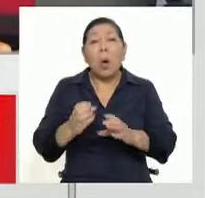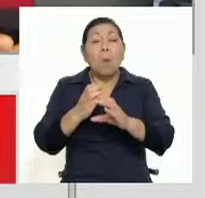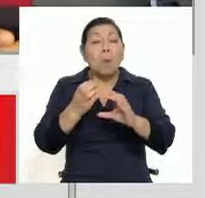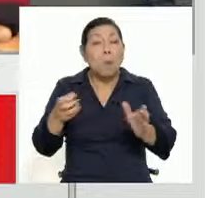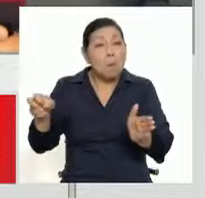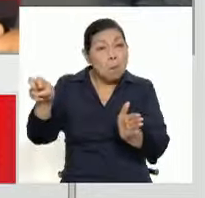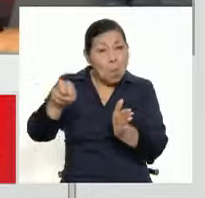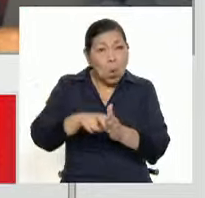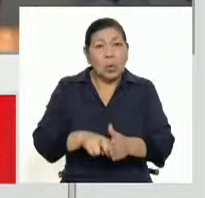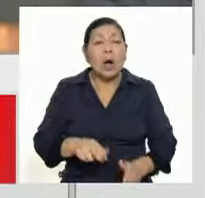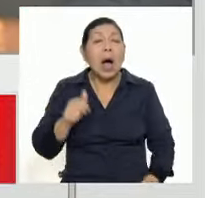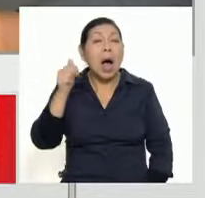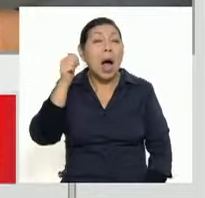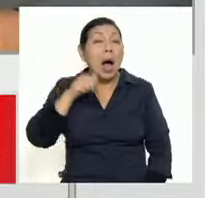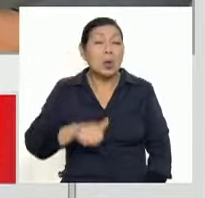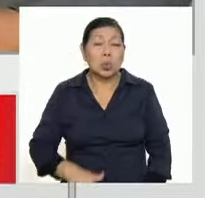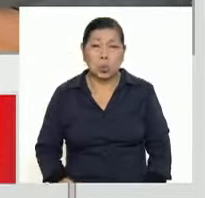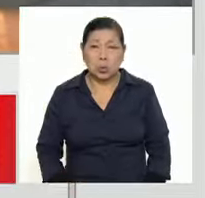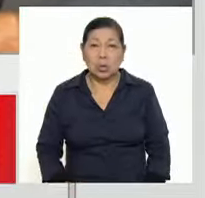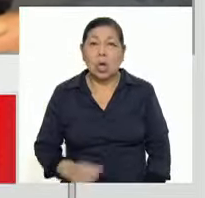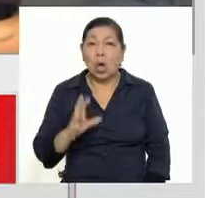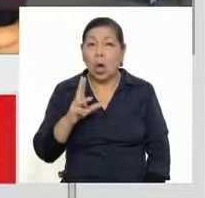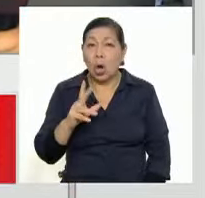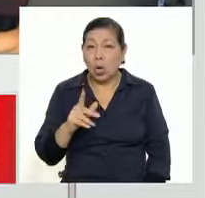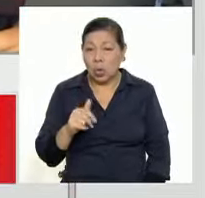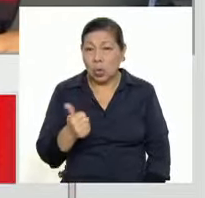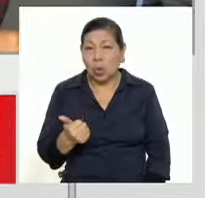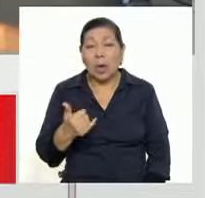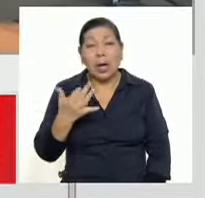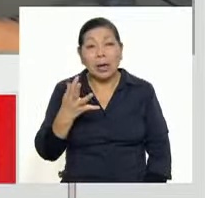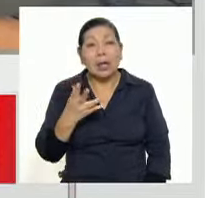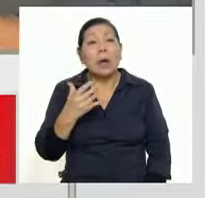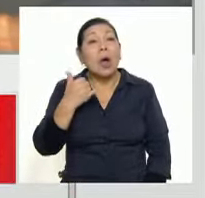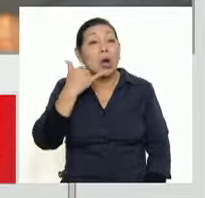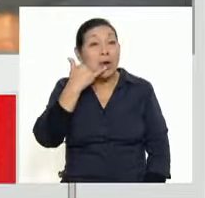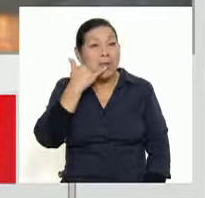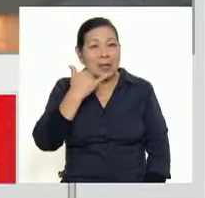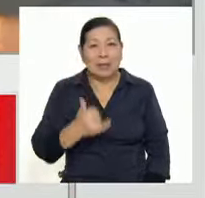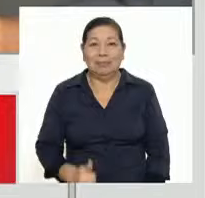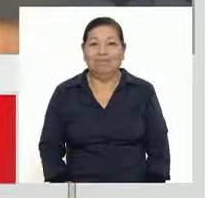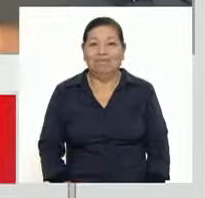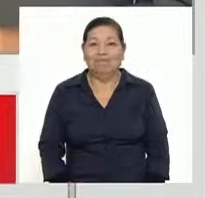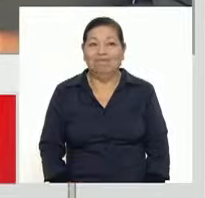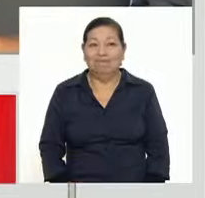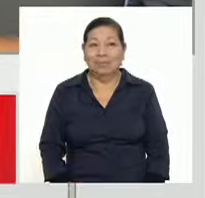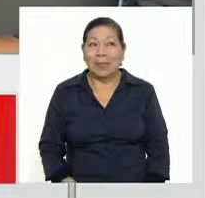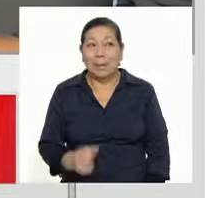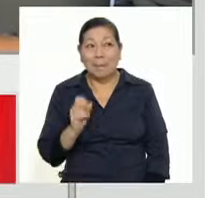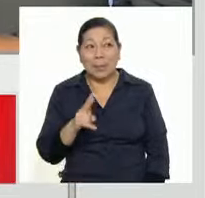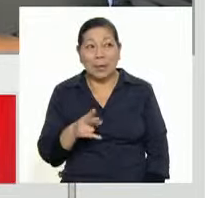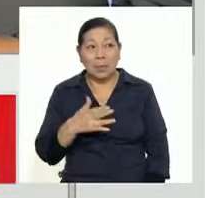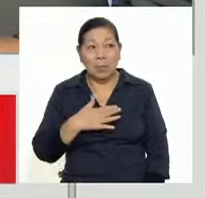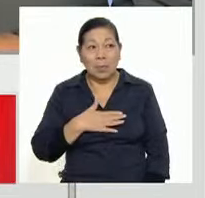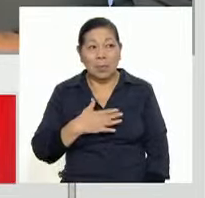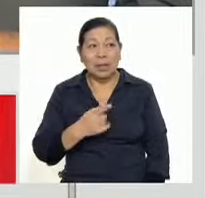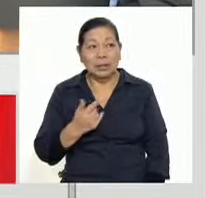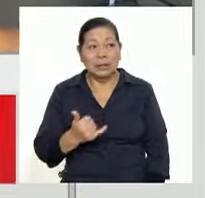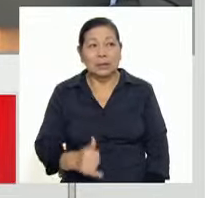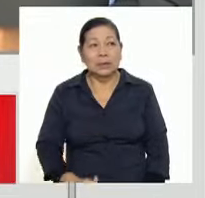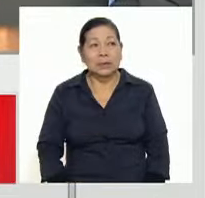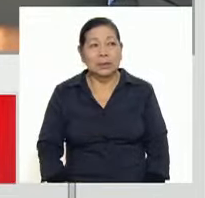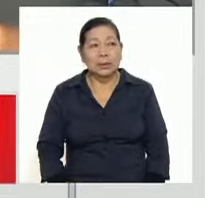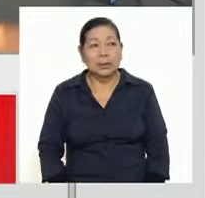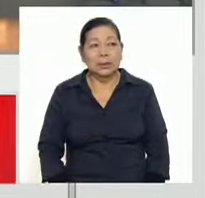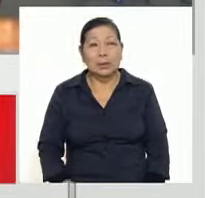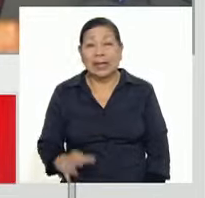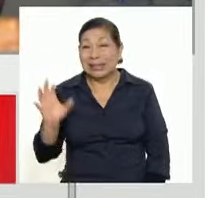de servicio público en el Agustino y robó o intentó robar un celular, pero fue se dio cuenta la propietaria de este celular y los